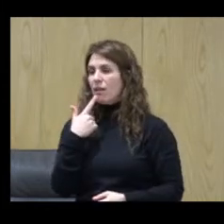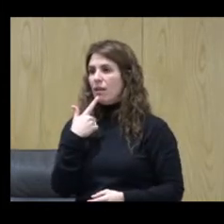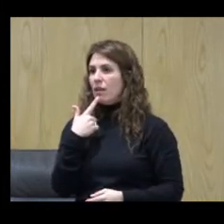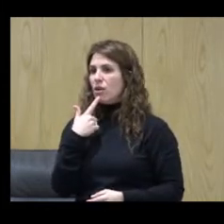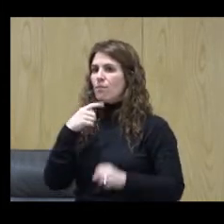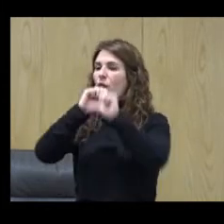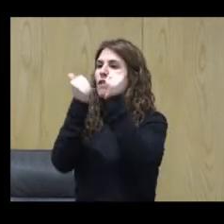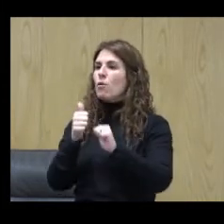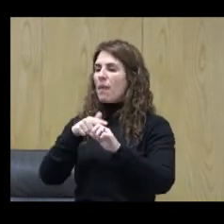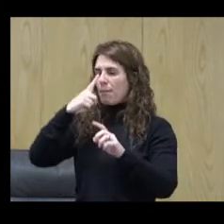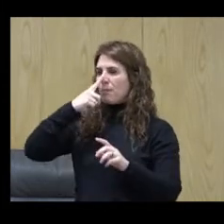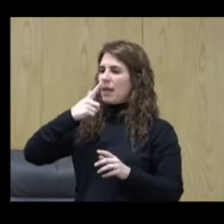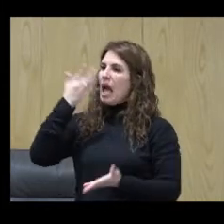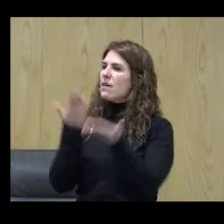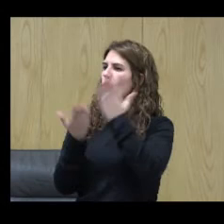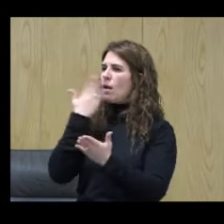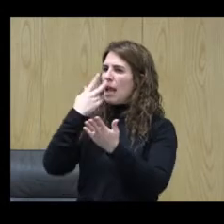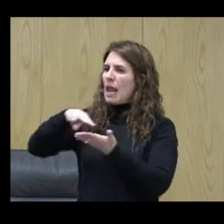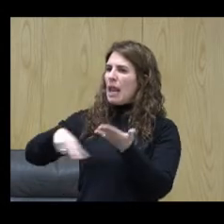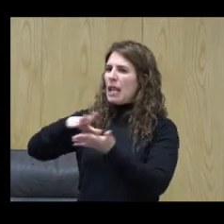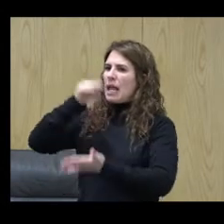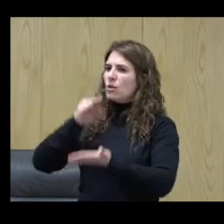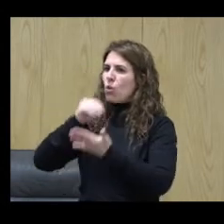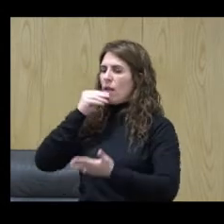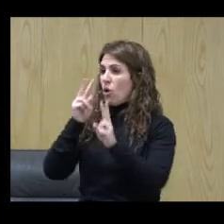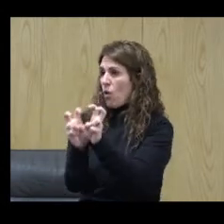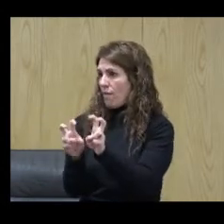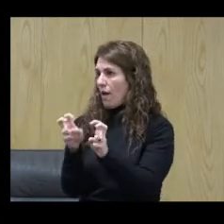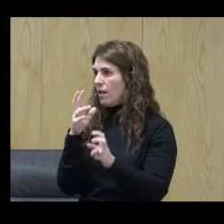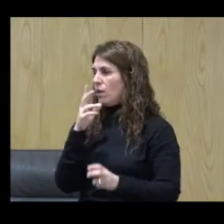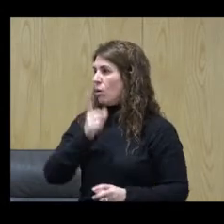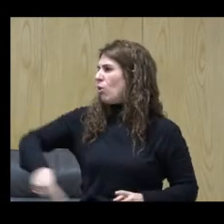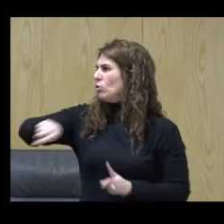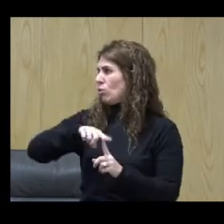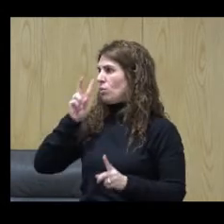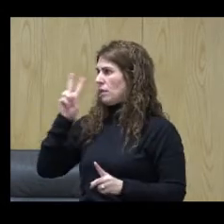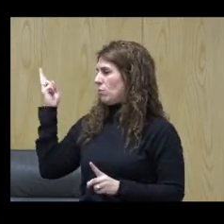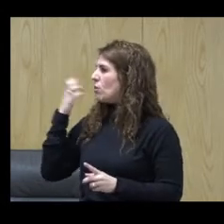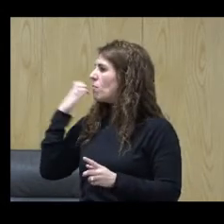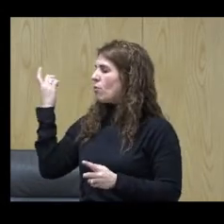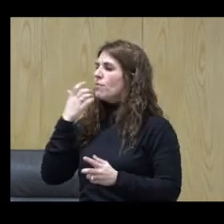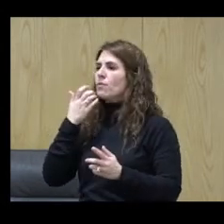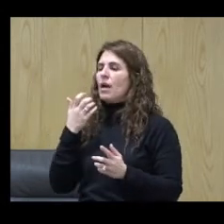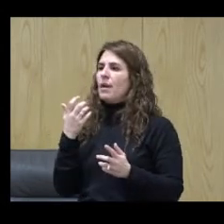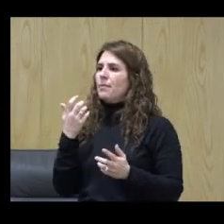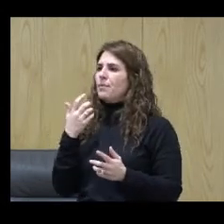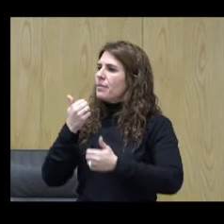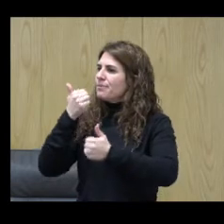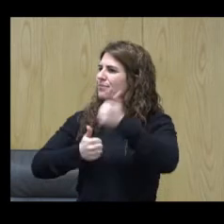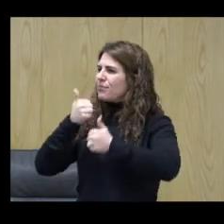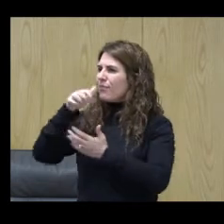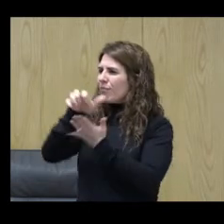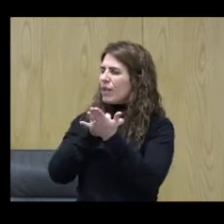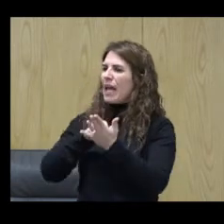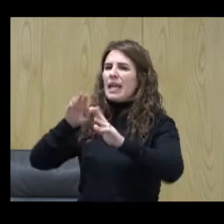de evaluación. Esa nueva forma de evaluación, por ejemplo, la tenéis muy presente en estos estudios internacionales como PISA, en el que se trabajan con